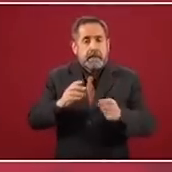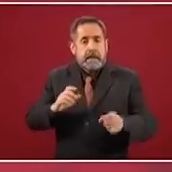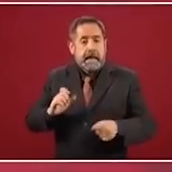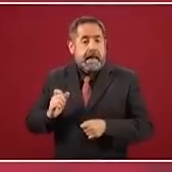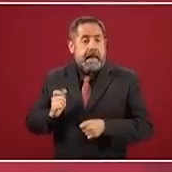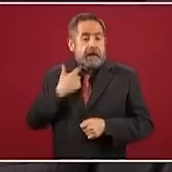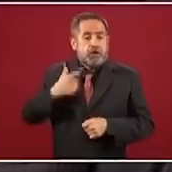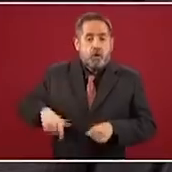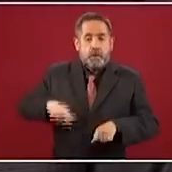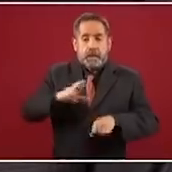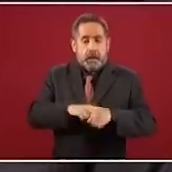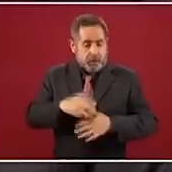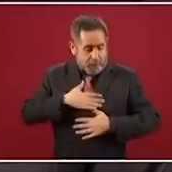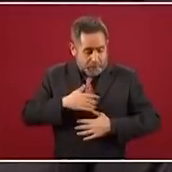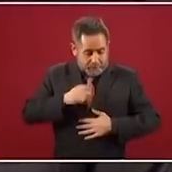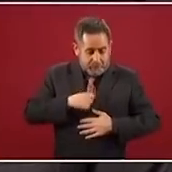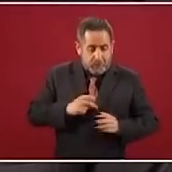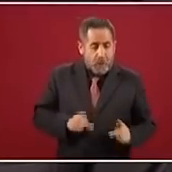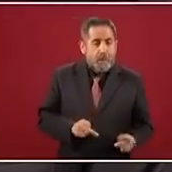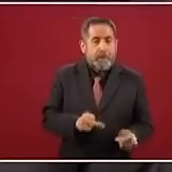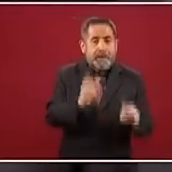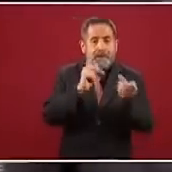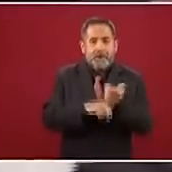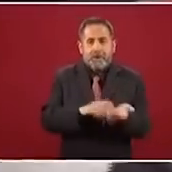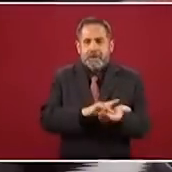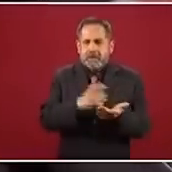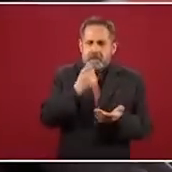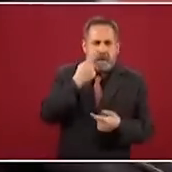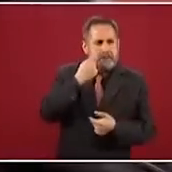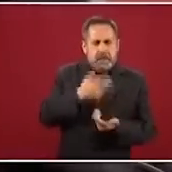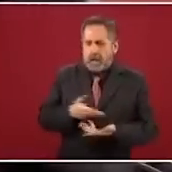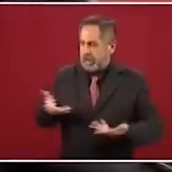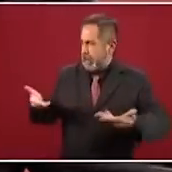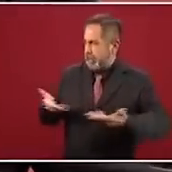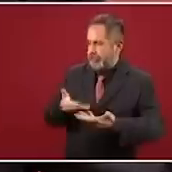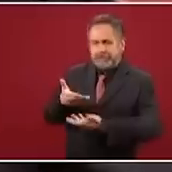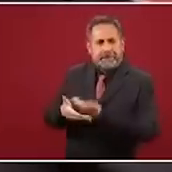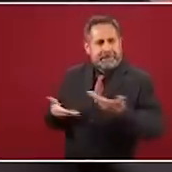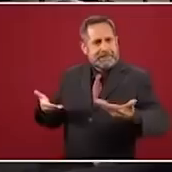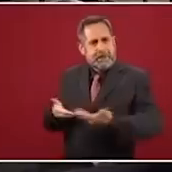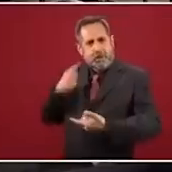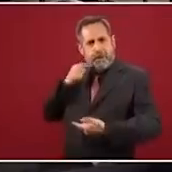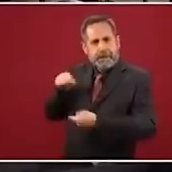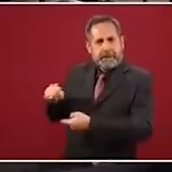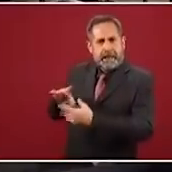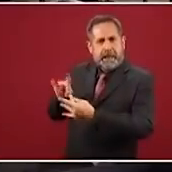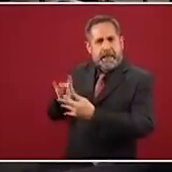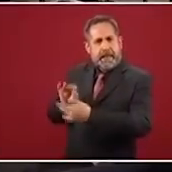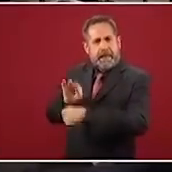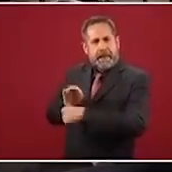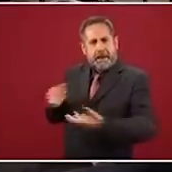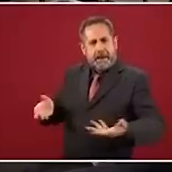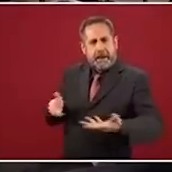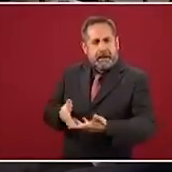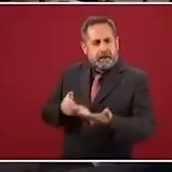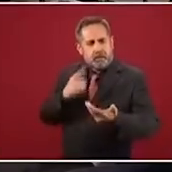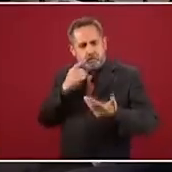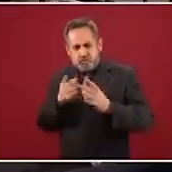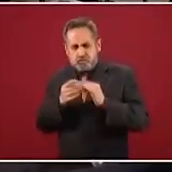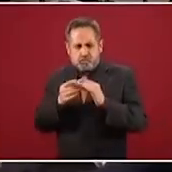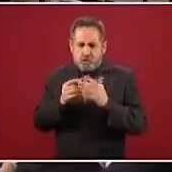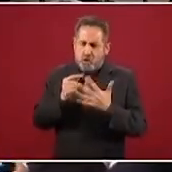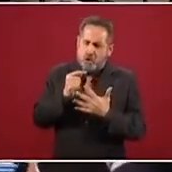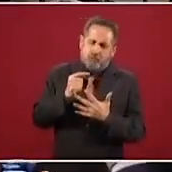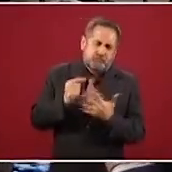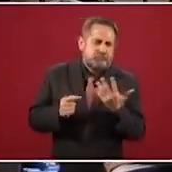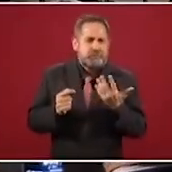exgobernadores dedicados a vender medicinas y equipos médicos. Mira, te traigo aquí. ¿Sí? Es un sistema